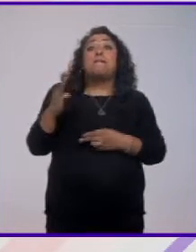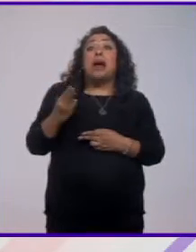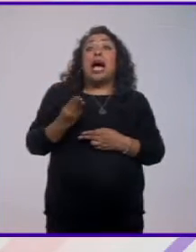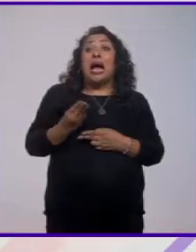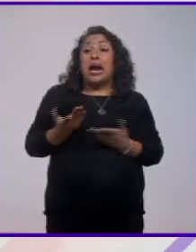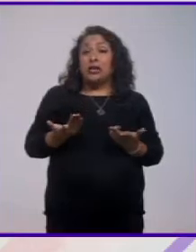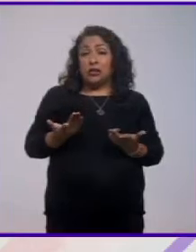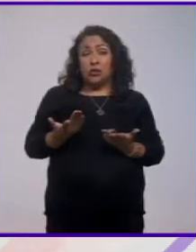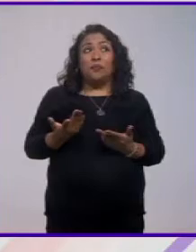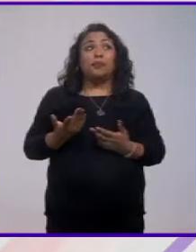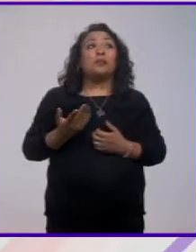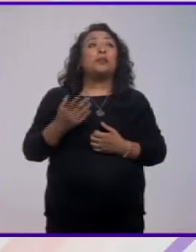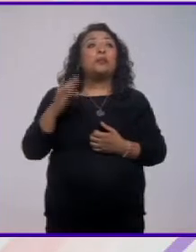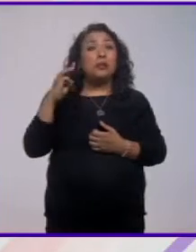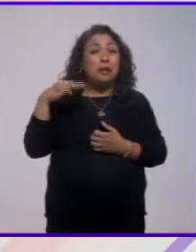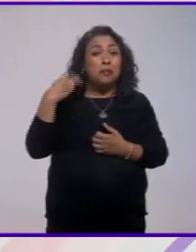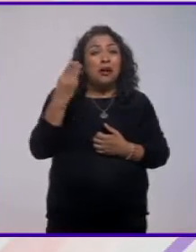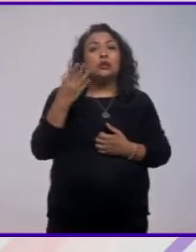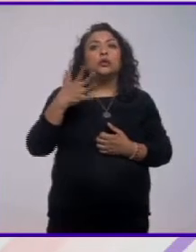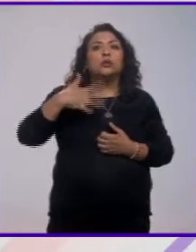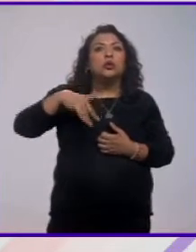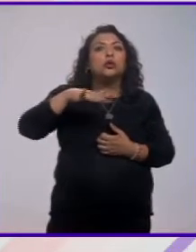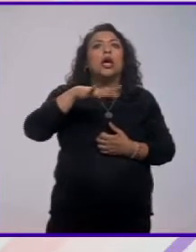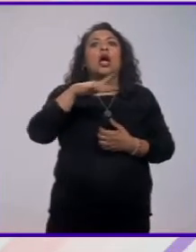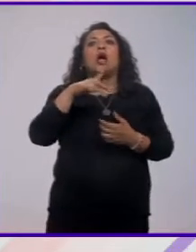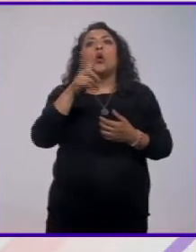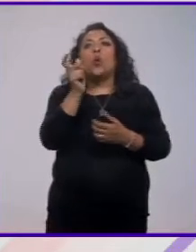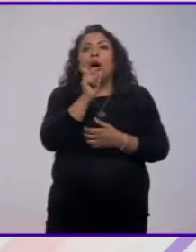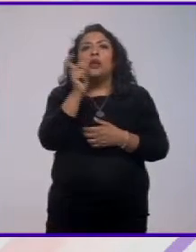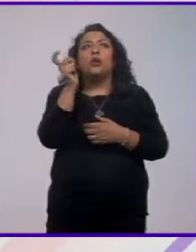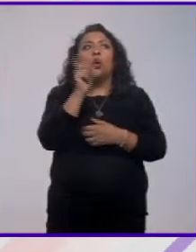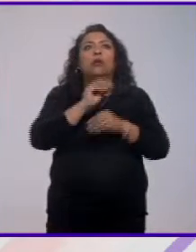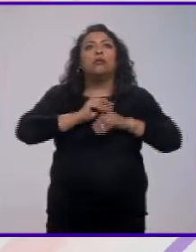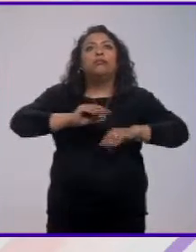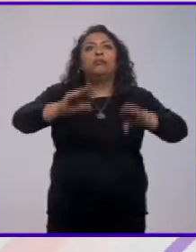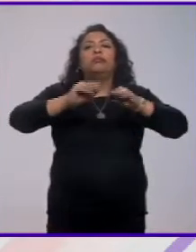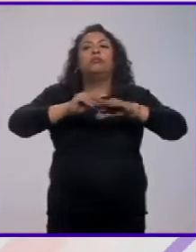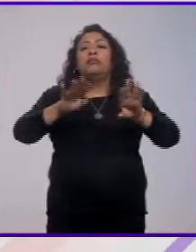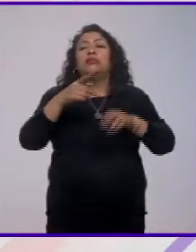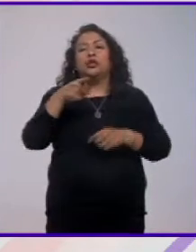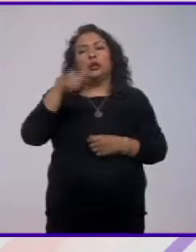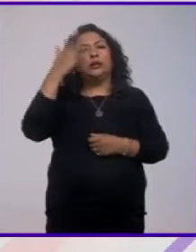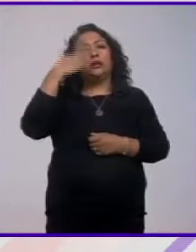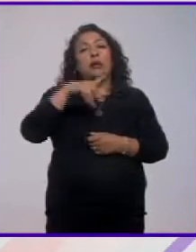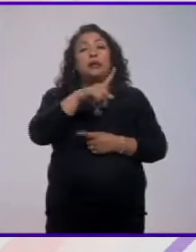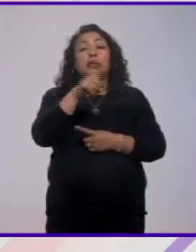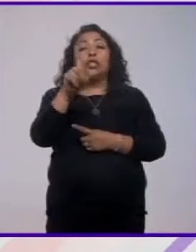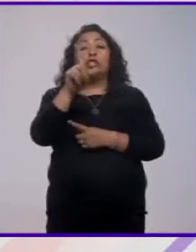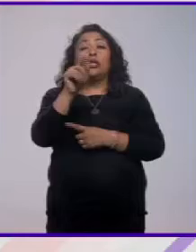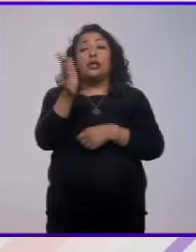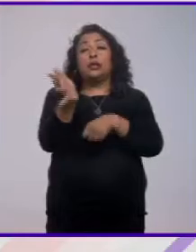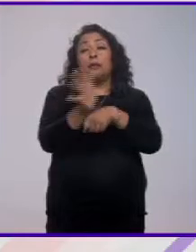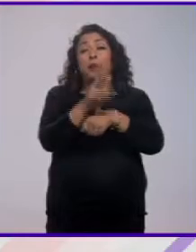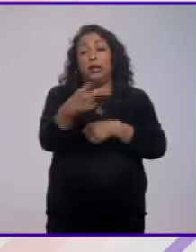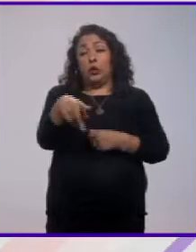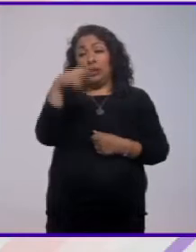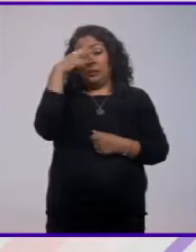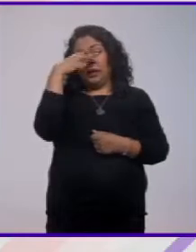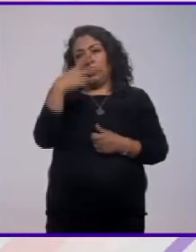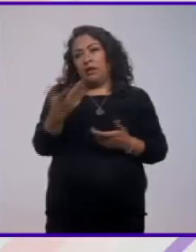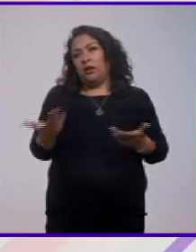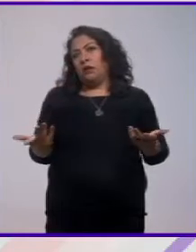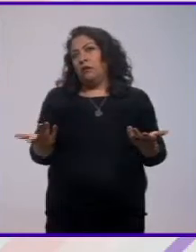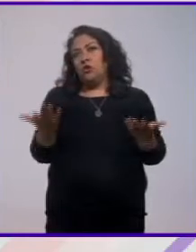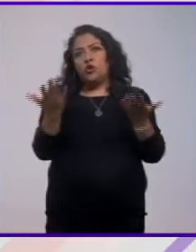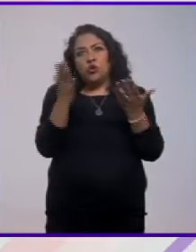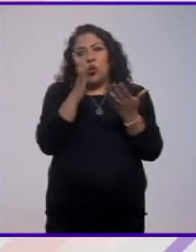distribuidor ha estado buscando los espacios, tú sabes cómo es, 170 películas mexicanas, pues sí, no